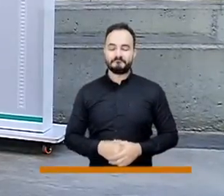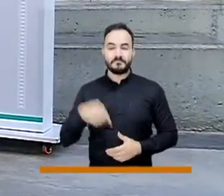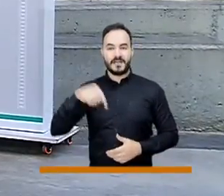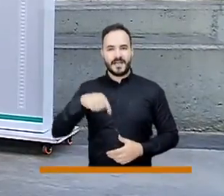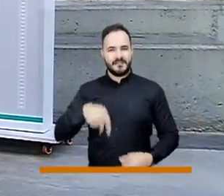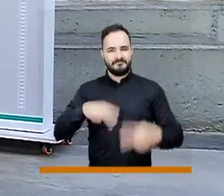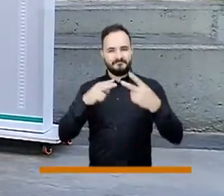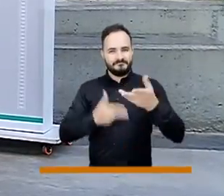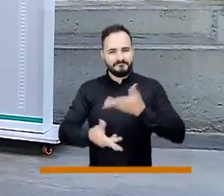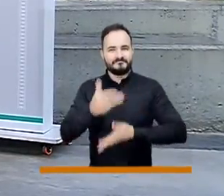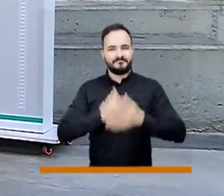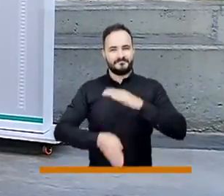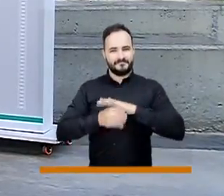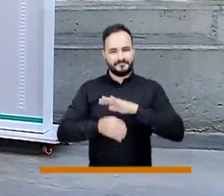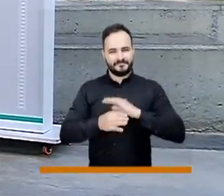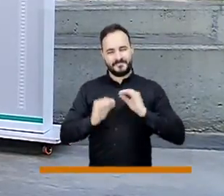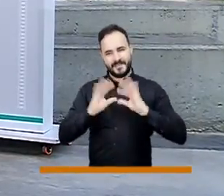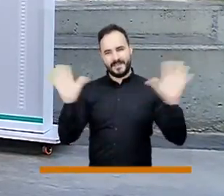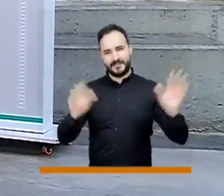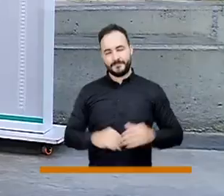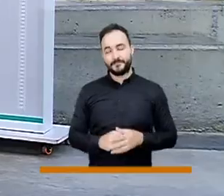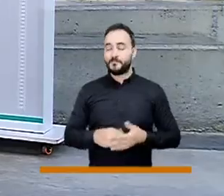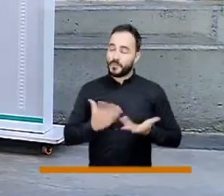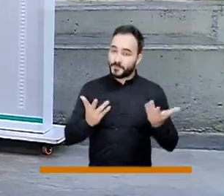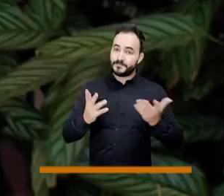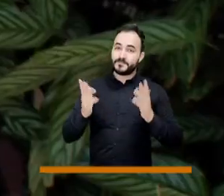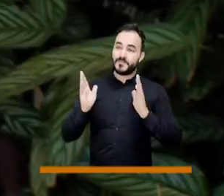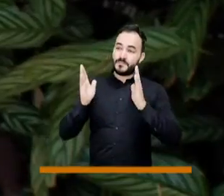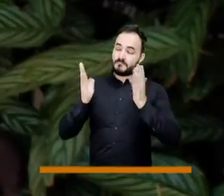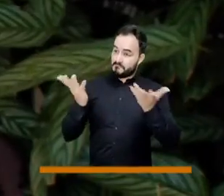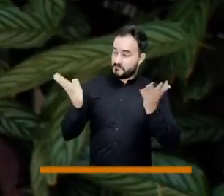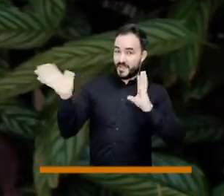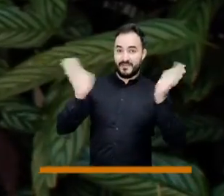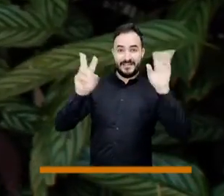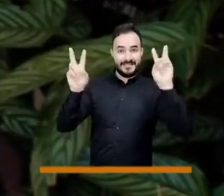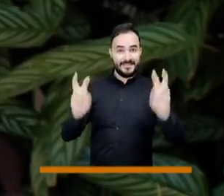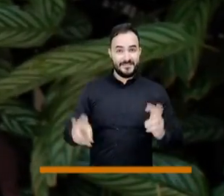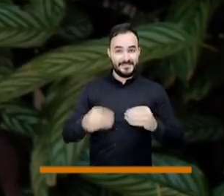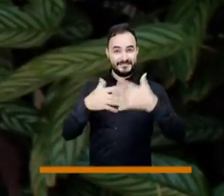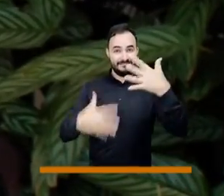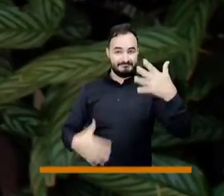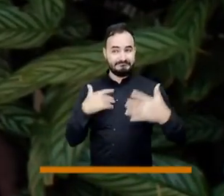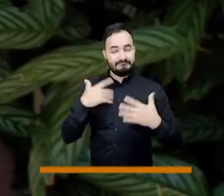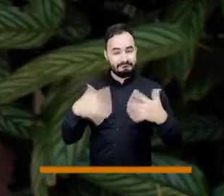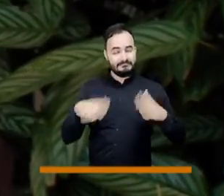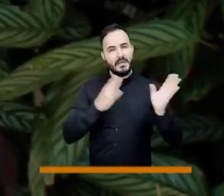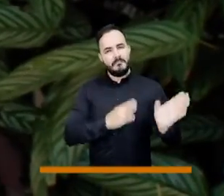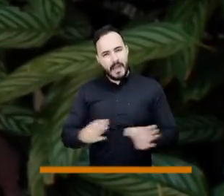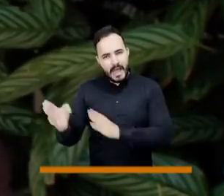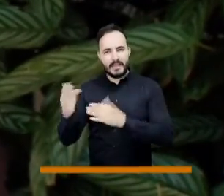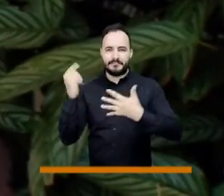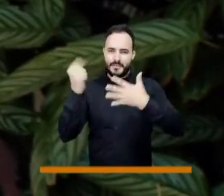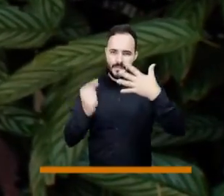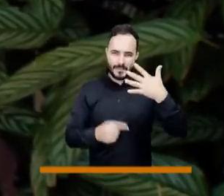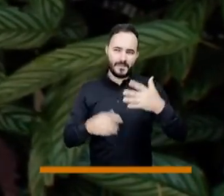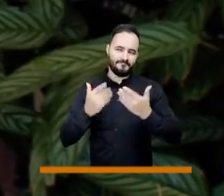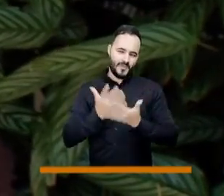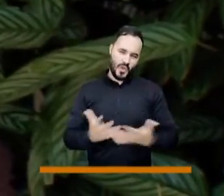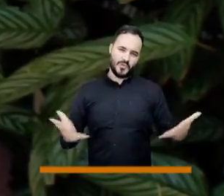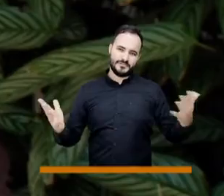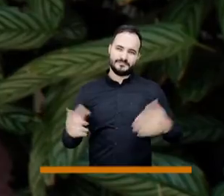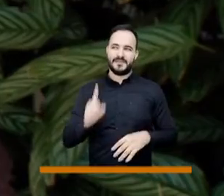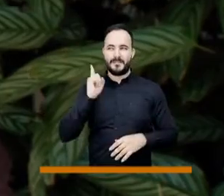gracias. Nosotros continuamos aquí, De Frente a la Gente. Y concejal, hoy hemos estado hablando acerca de mucha planeación,